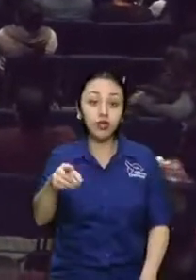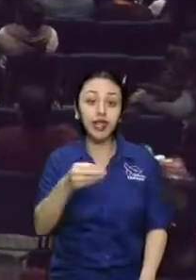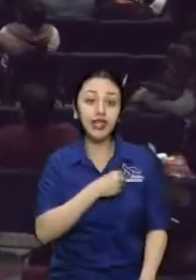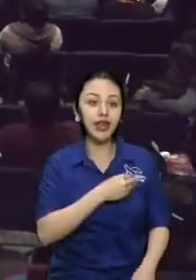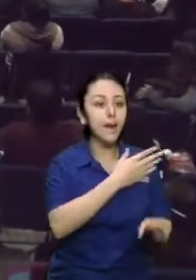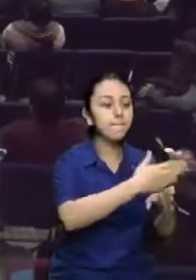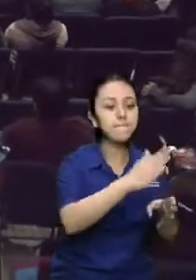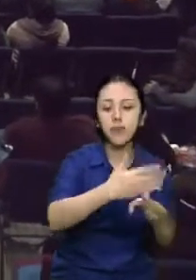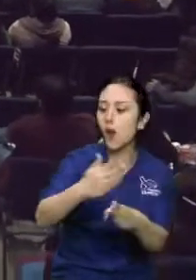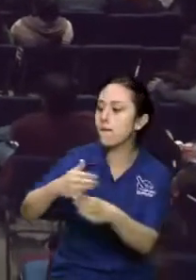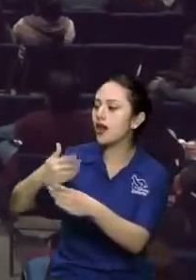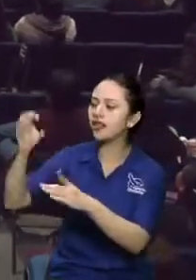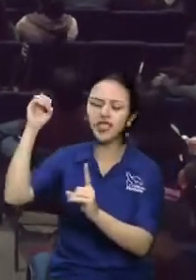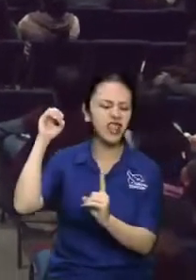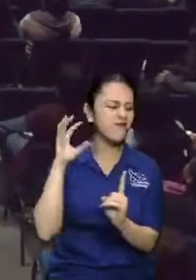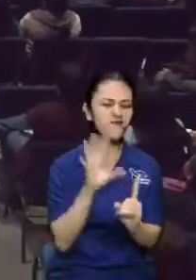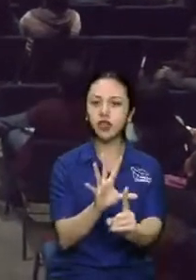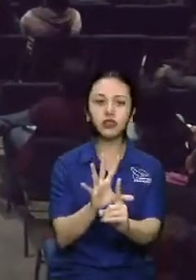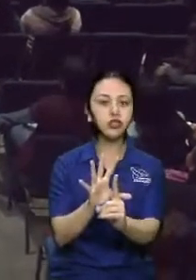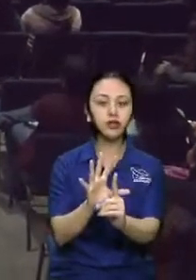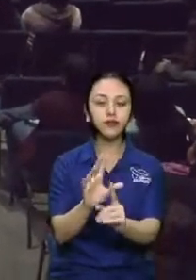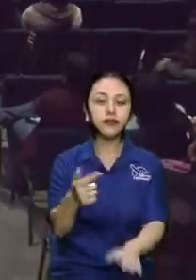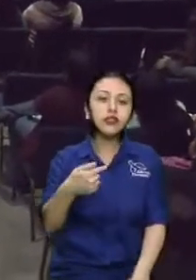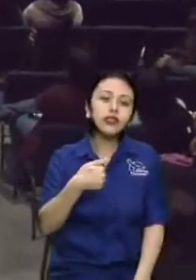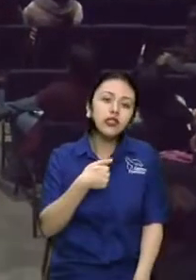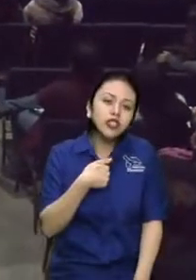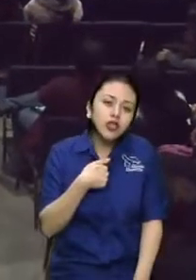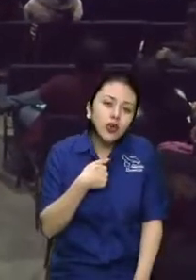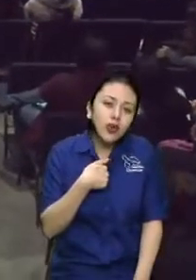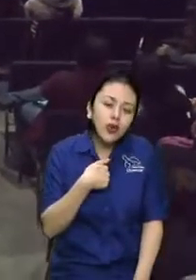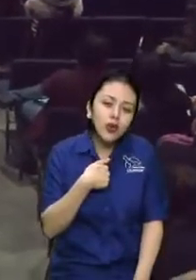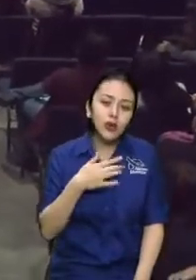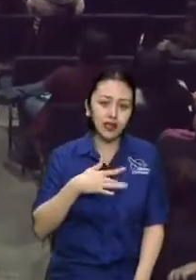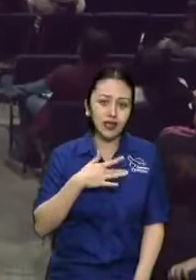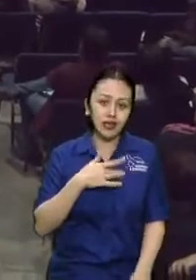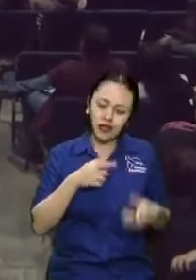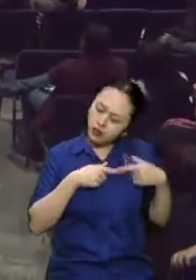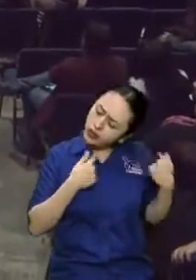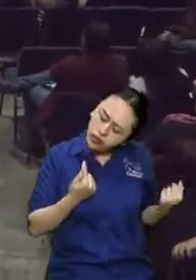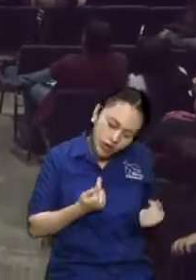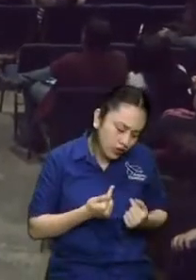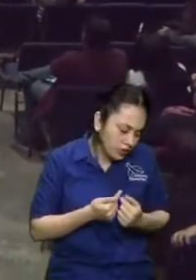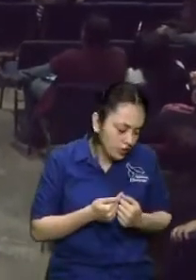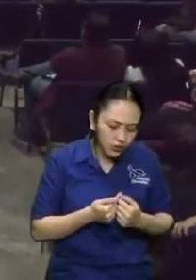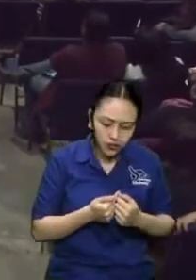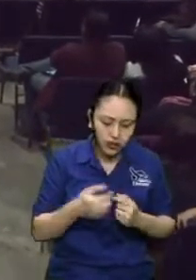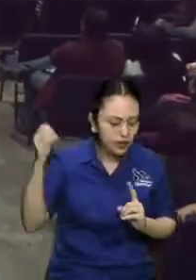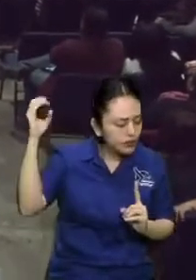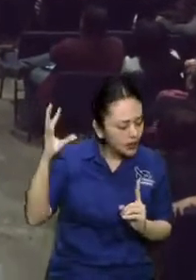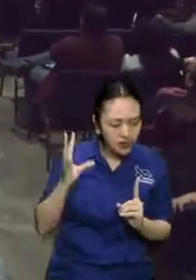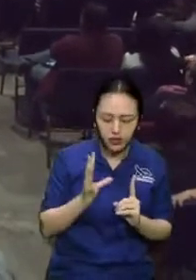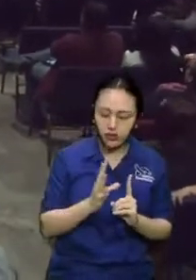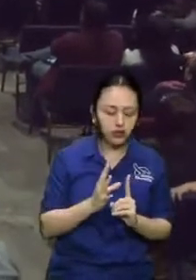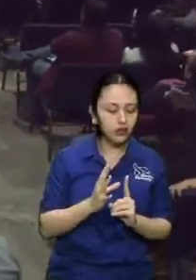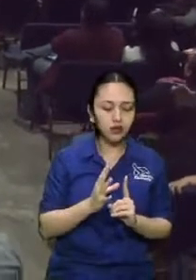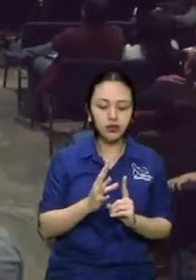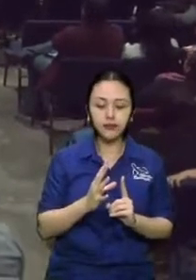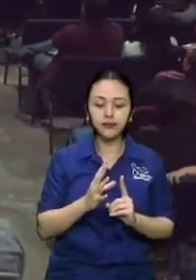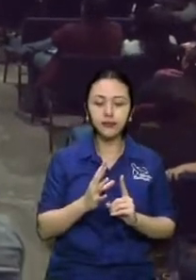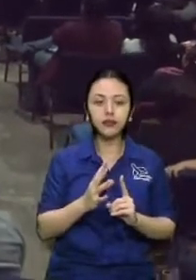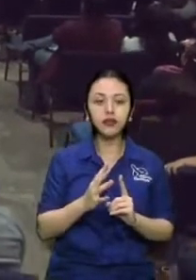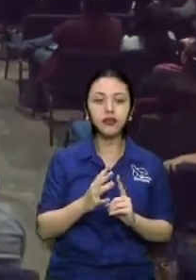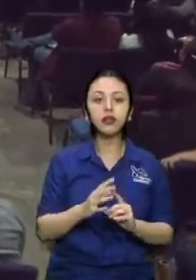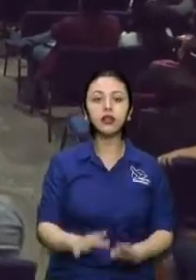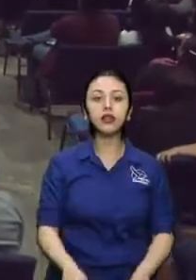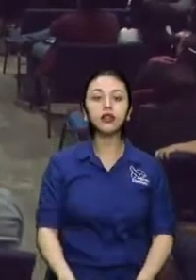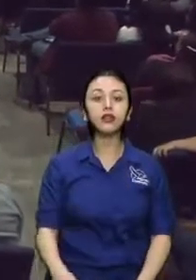mí me pasó eso, hermano. Me quedé con un sentimiento en mi corazón porque como no había lugar donde